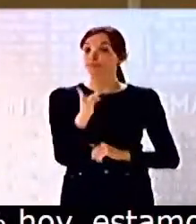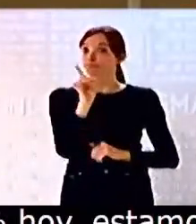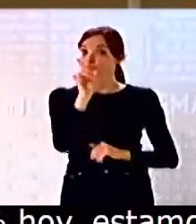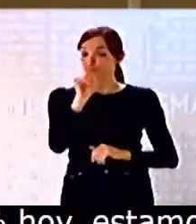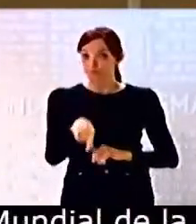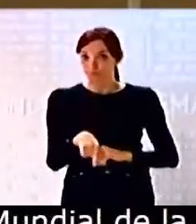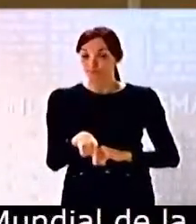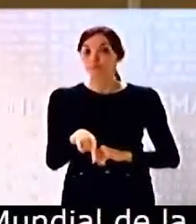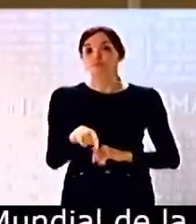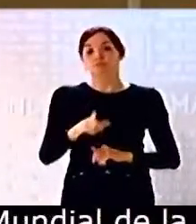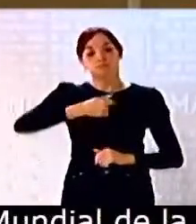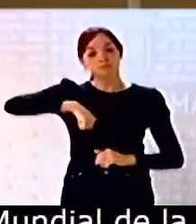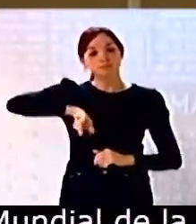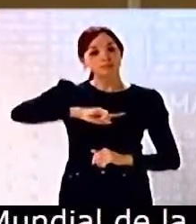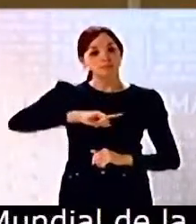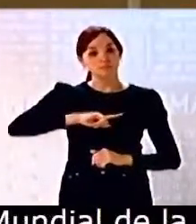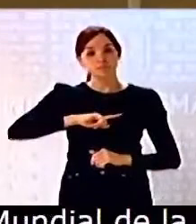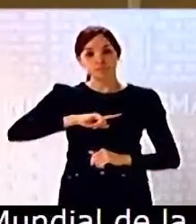y tenemos